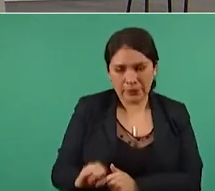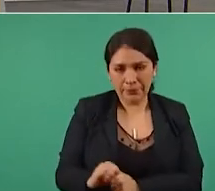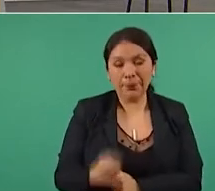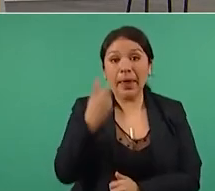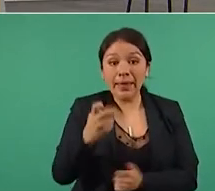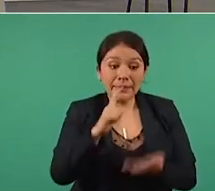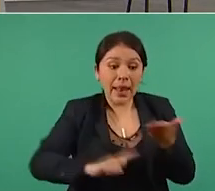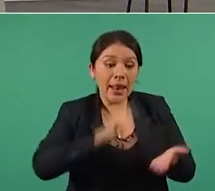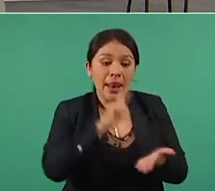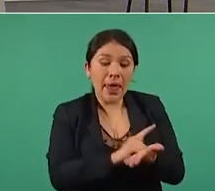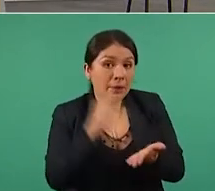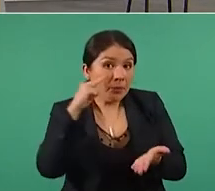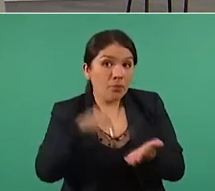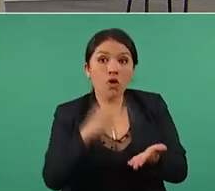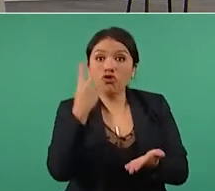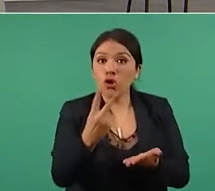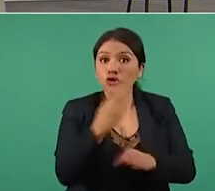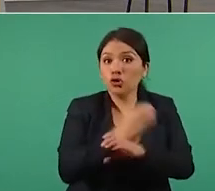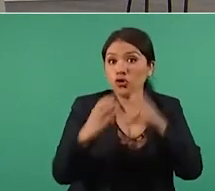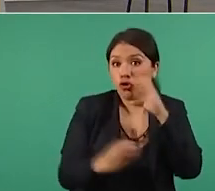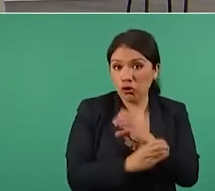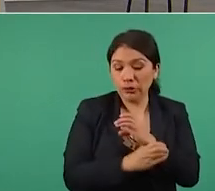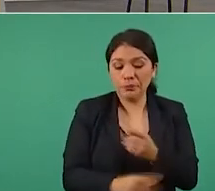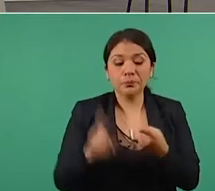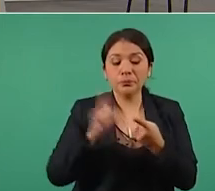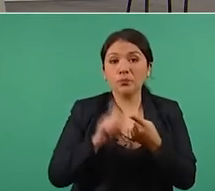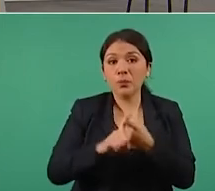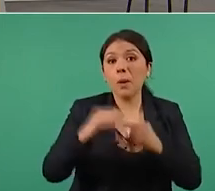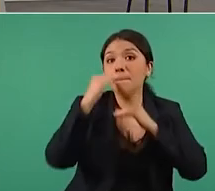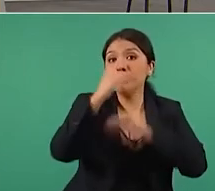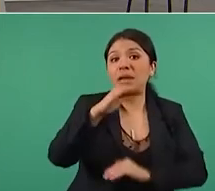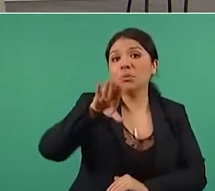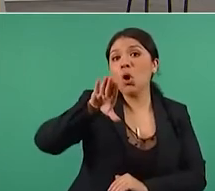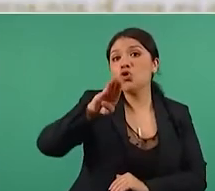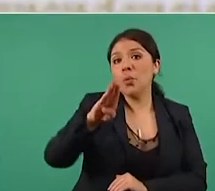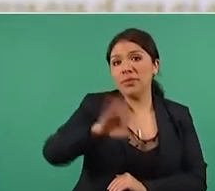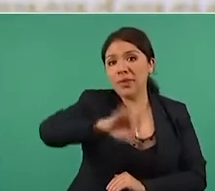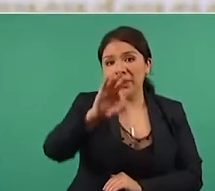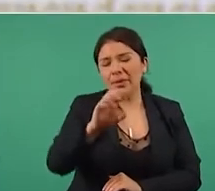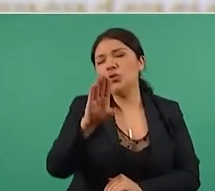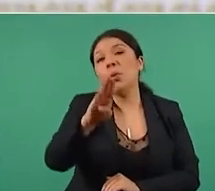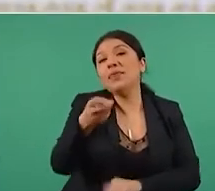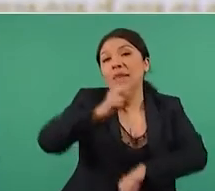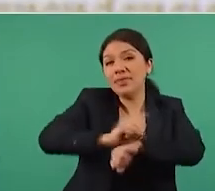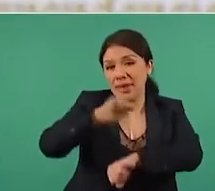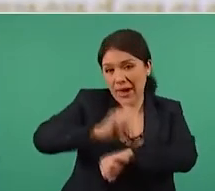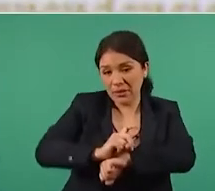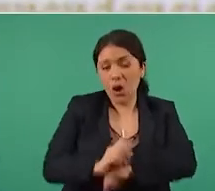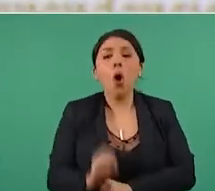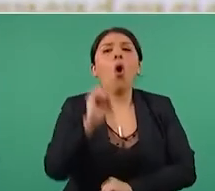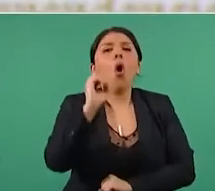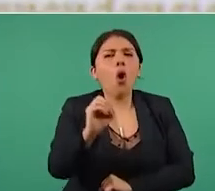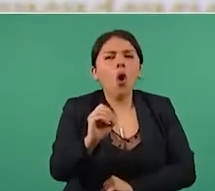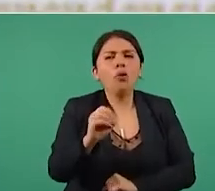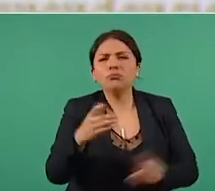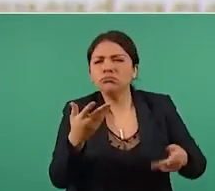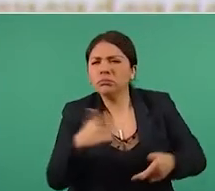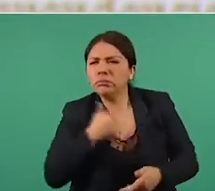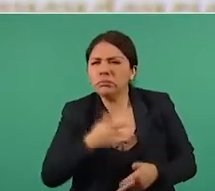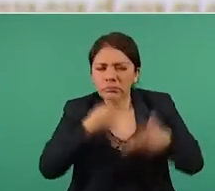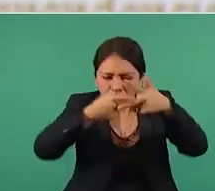modalidades. Uno es hasta 90 días o el promedio de los